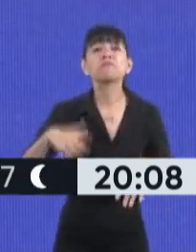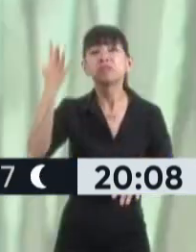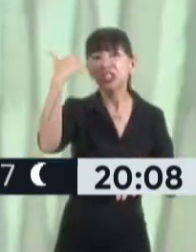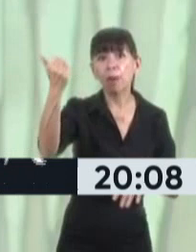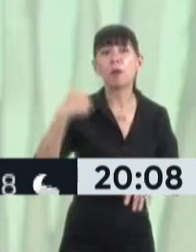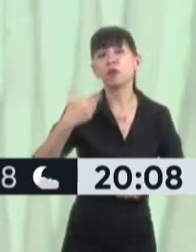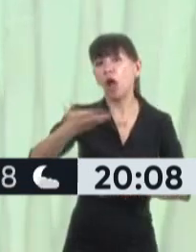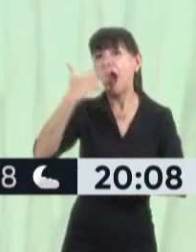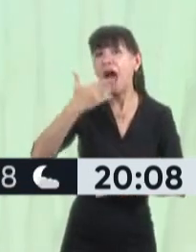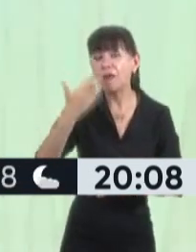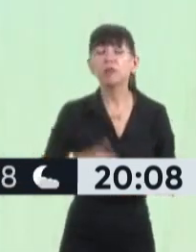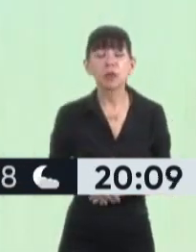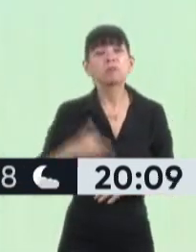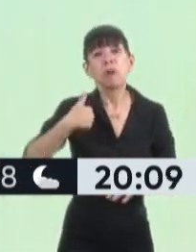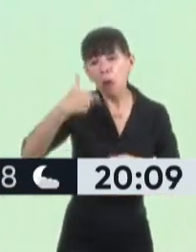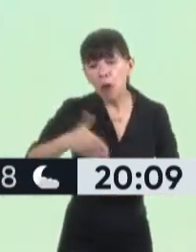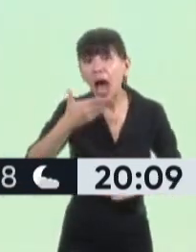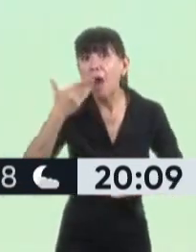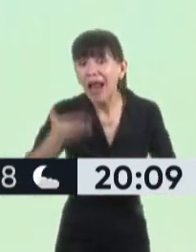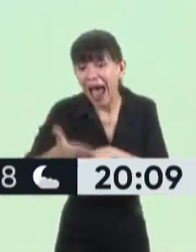discurso central me regalaron